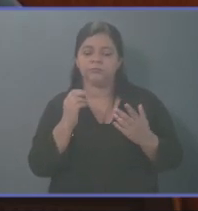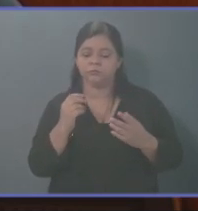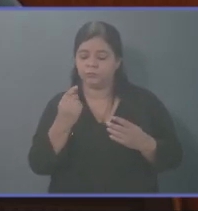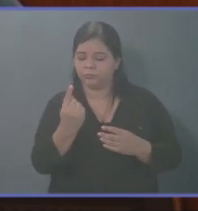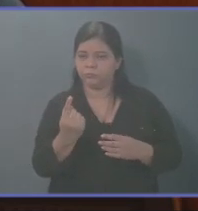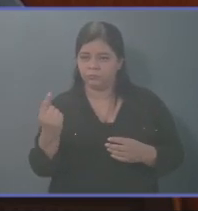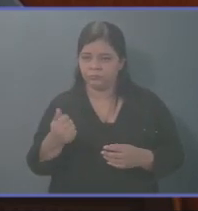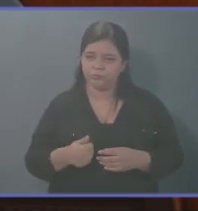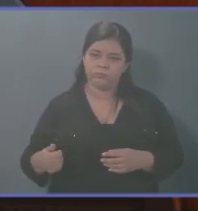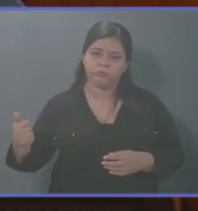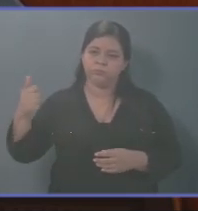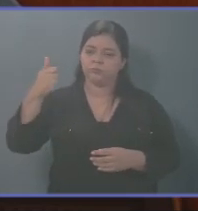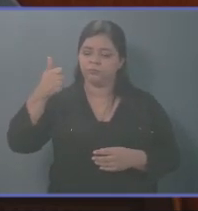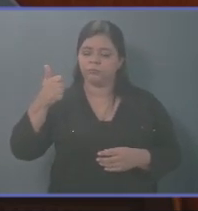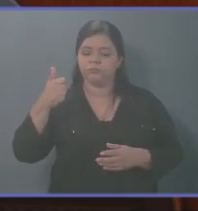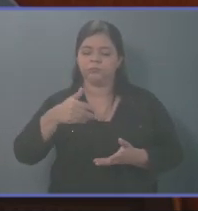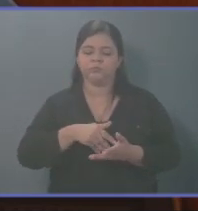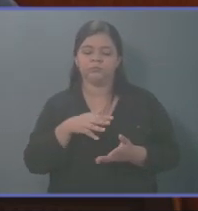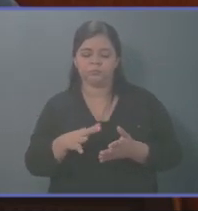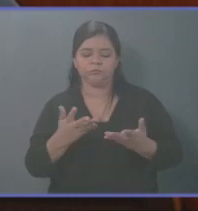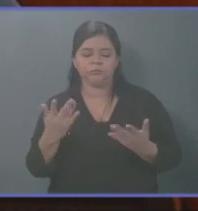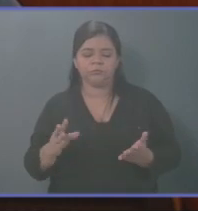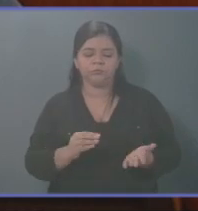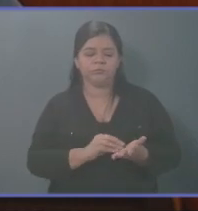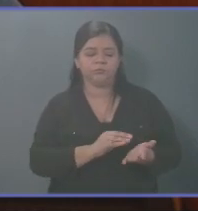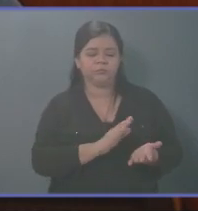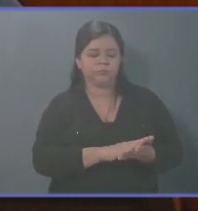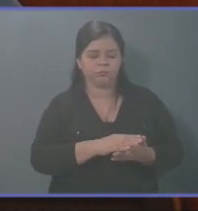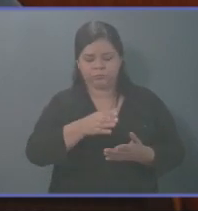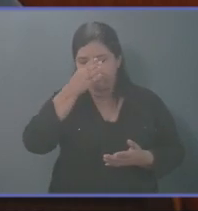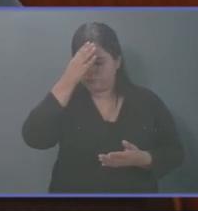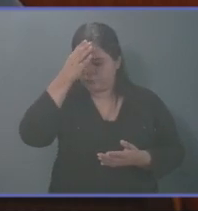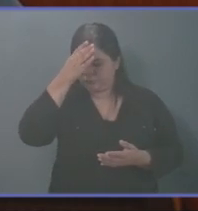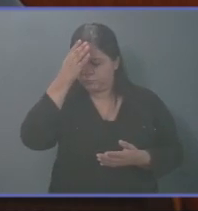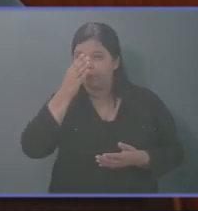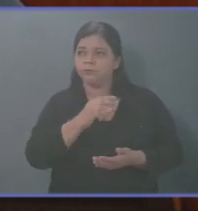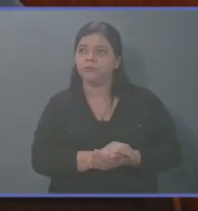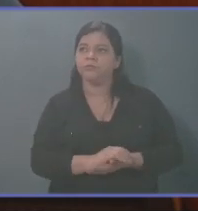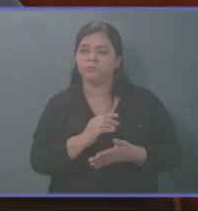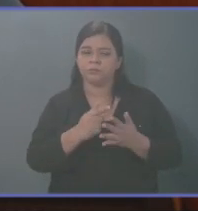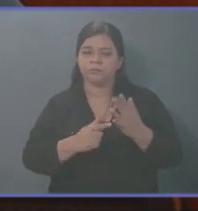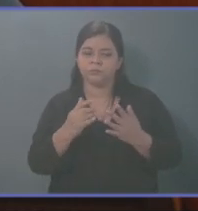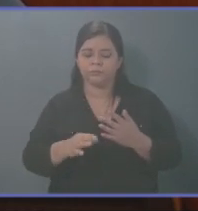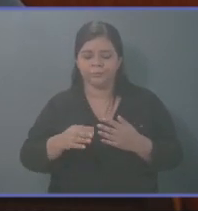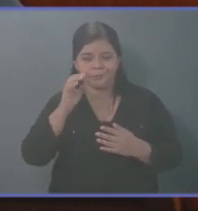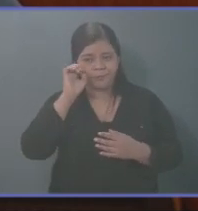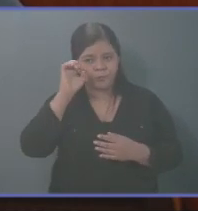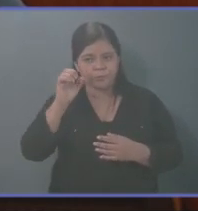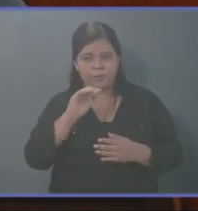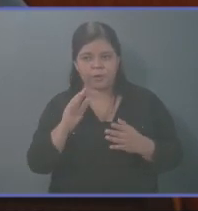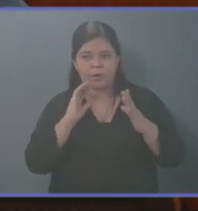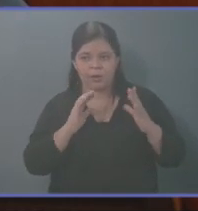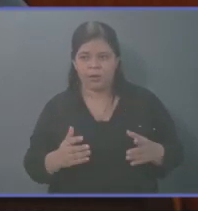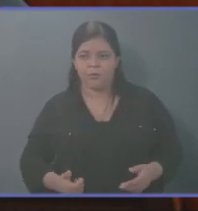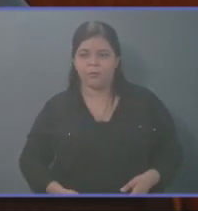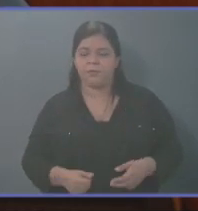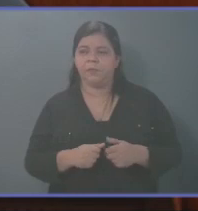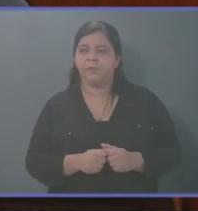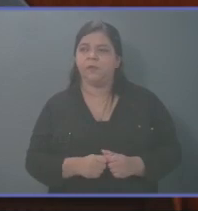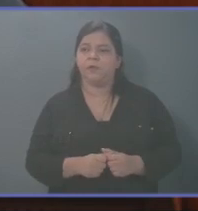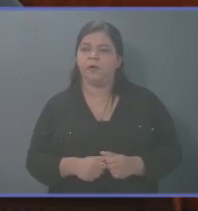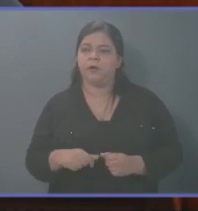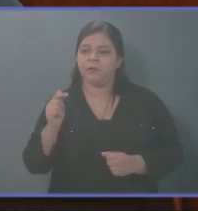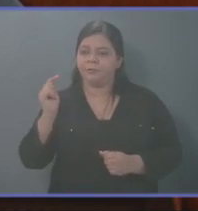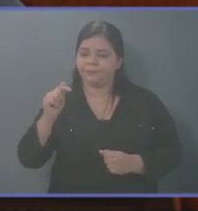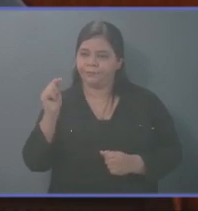funcionarios públicos, que ya lo establece el concepto, la ley de ética gubernamental. En